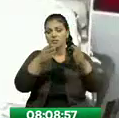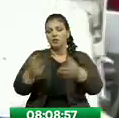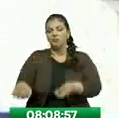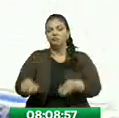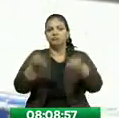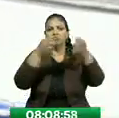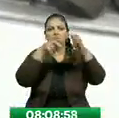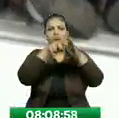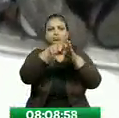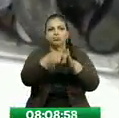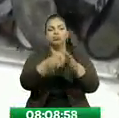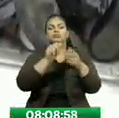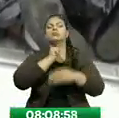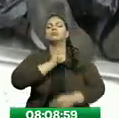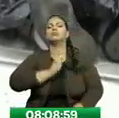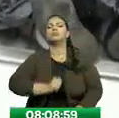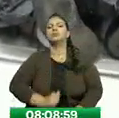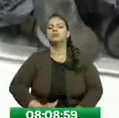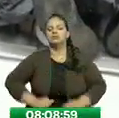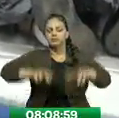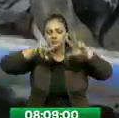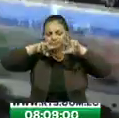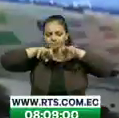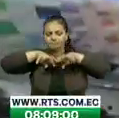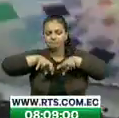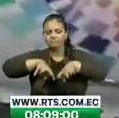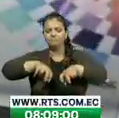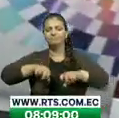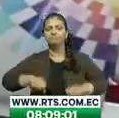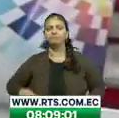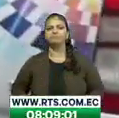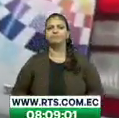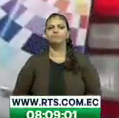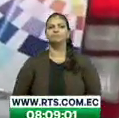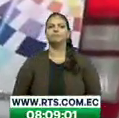la autopsia respectiva. Informó Roselena Vascones.